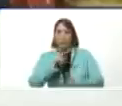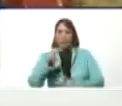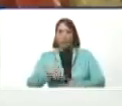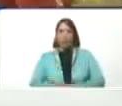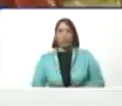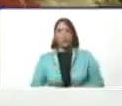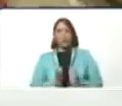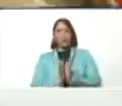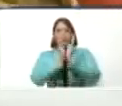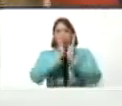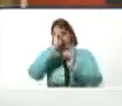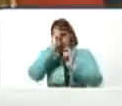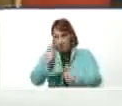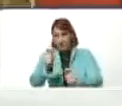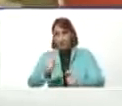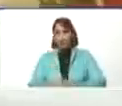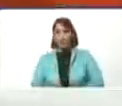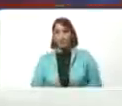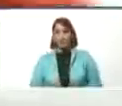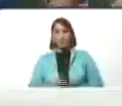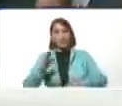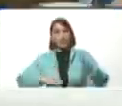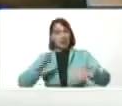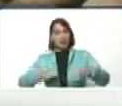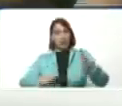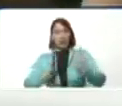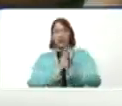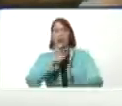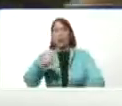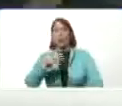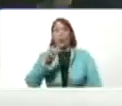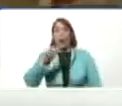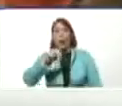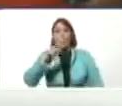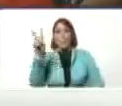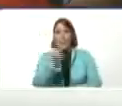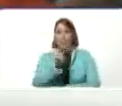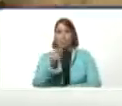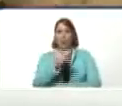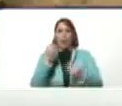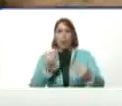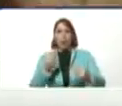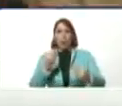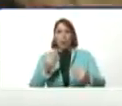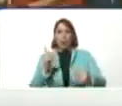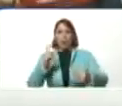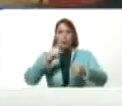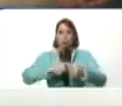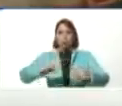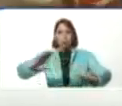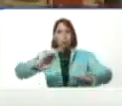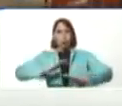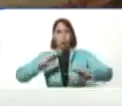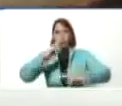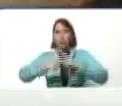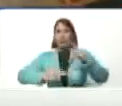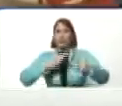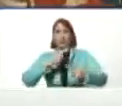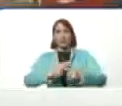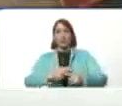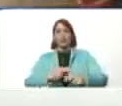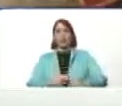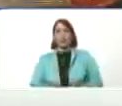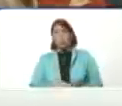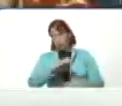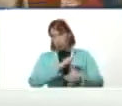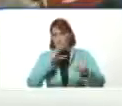la UNESCO reconoce los tambores de San Juan de Venezuela como patrimonio universal inmaterial